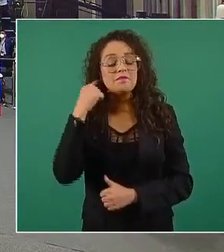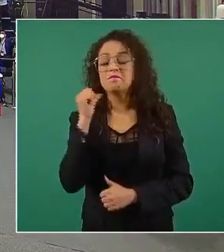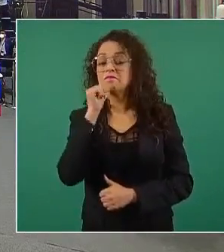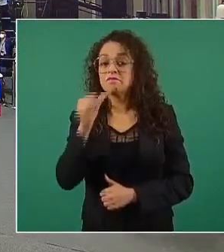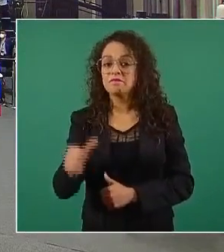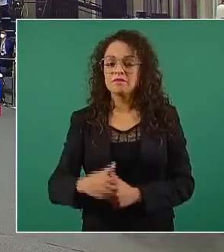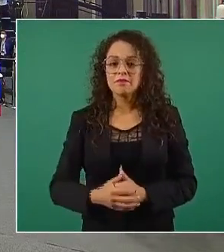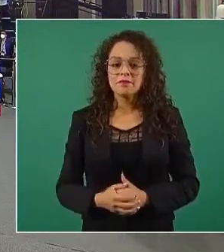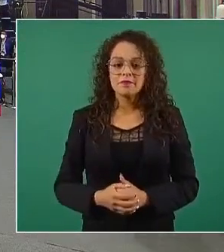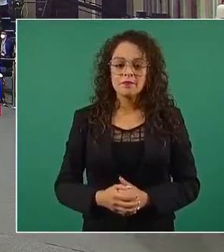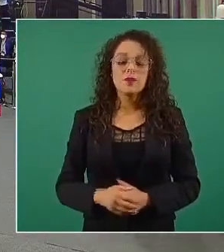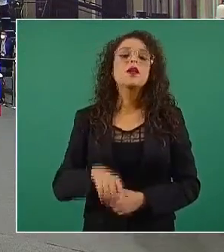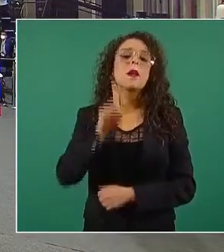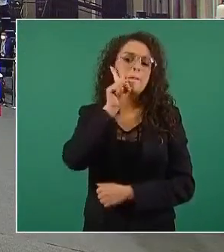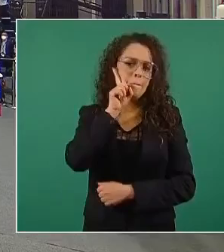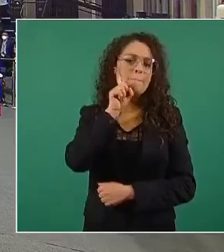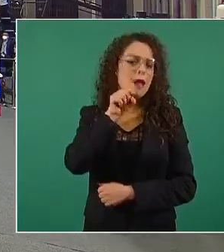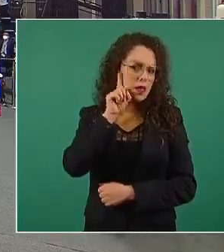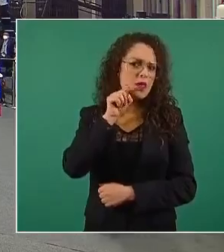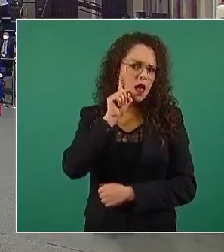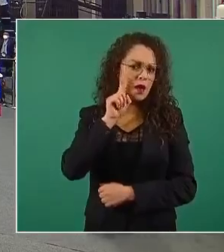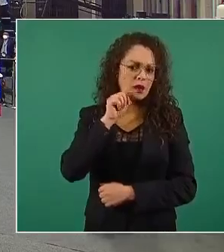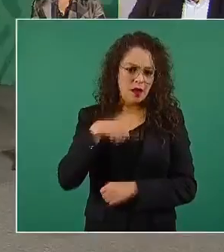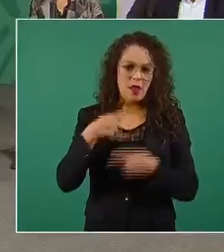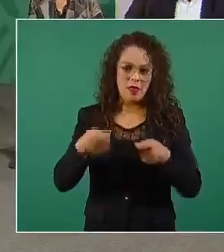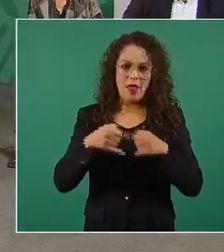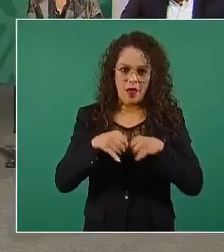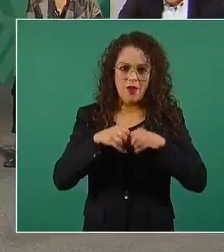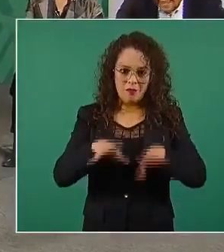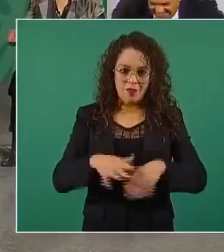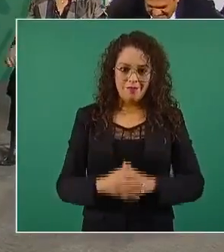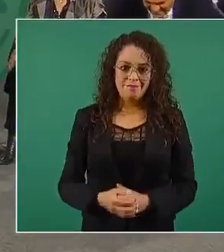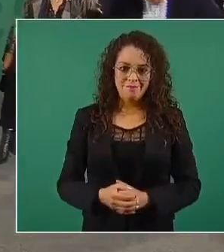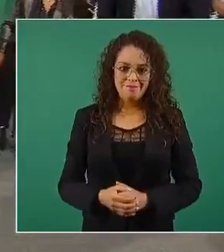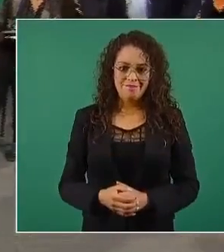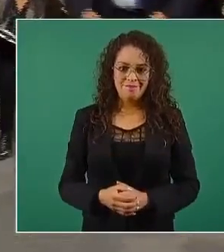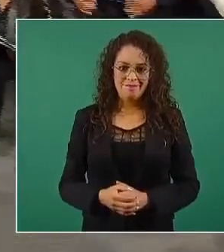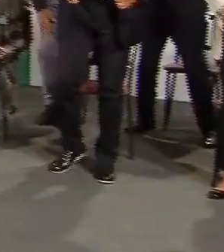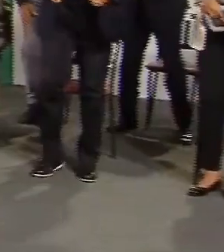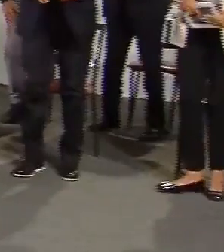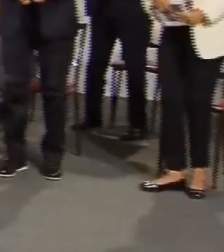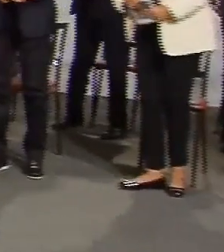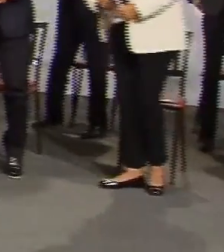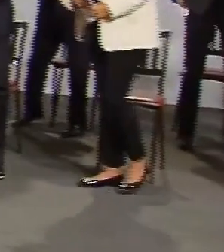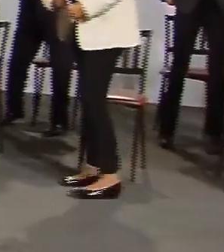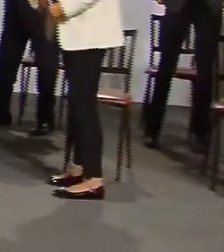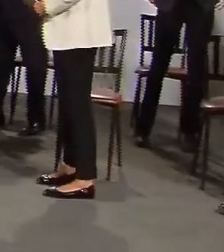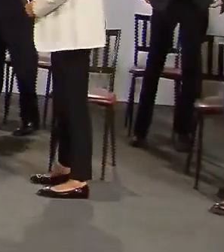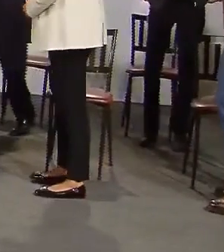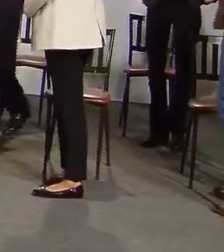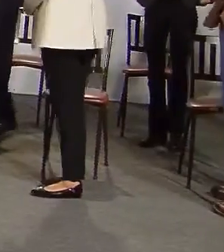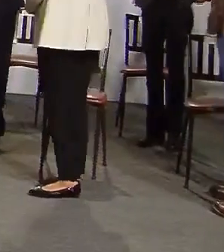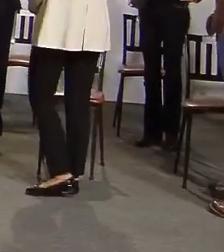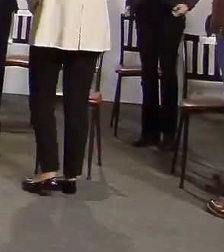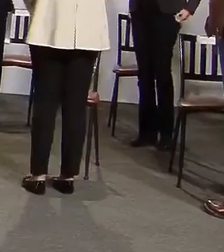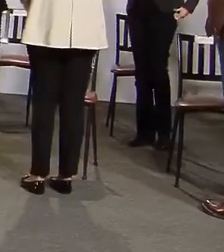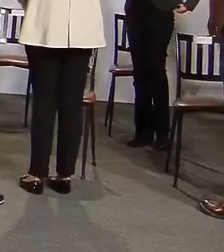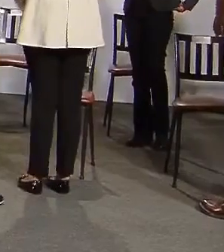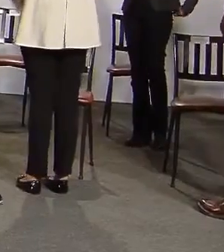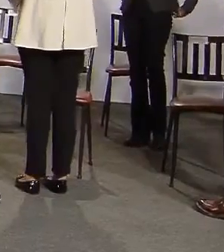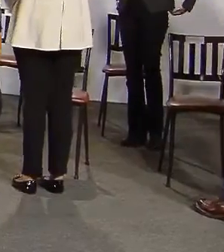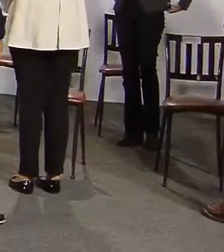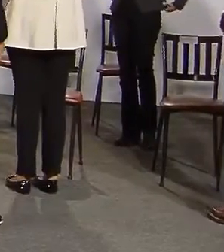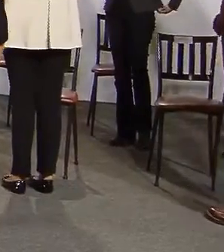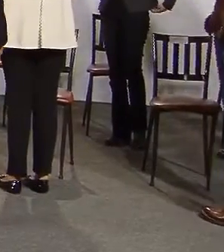Mañana me informó. Que la pasen bien. Muchas